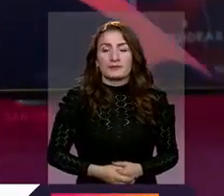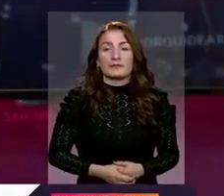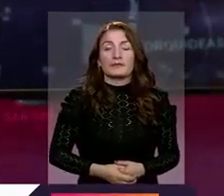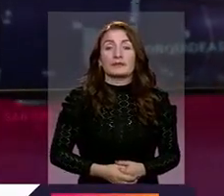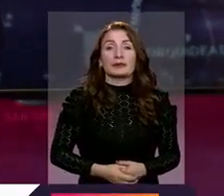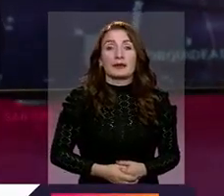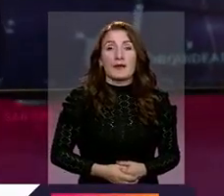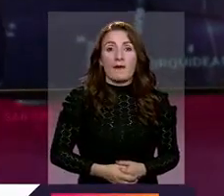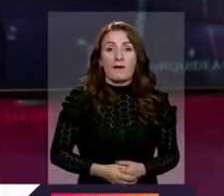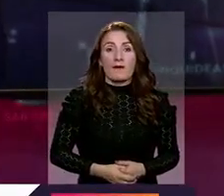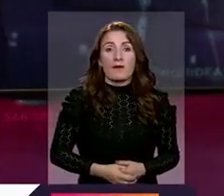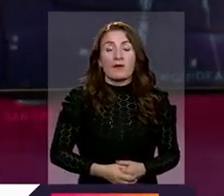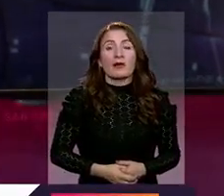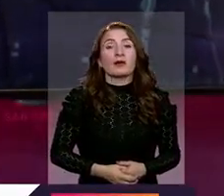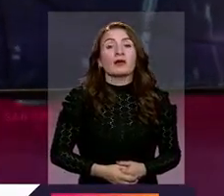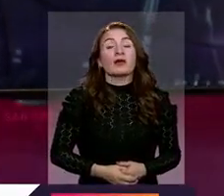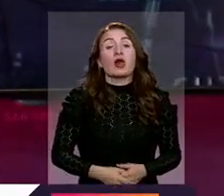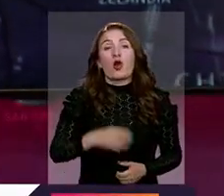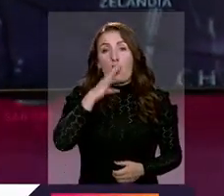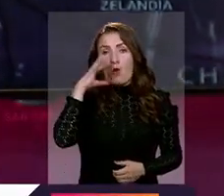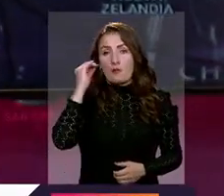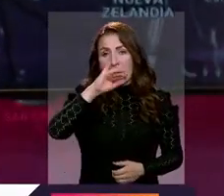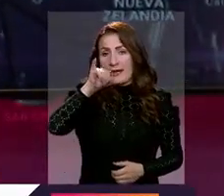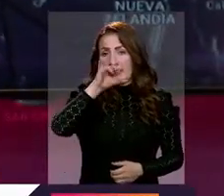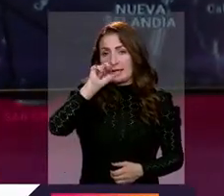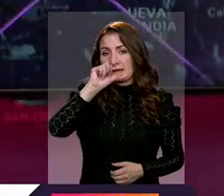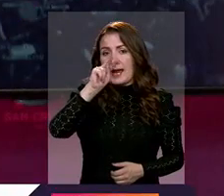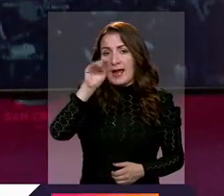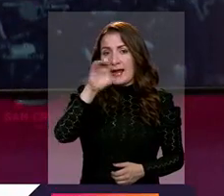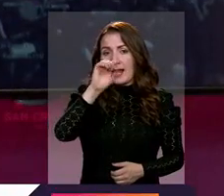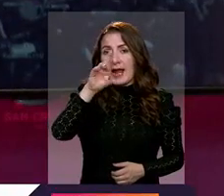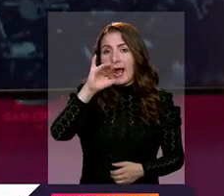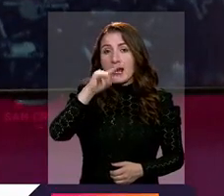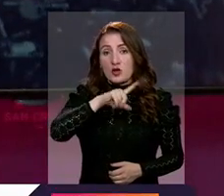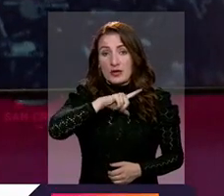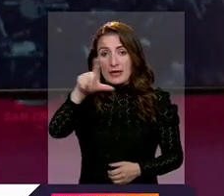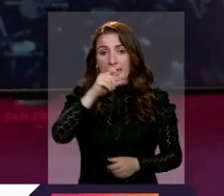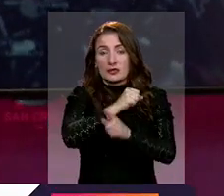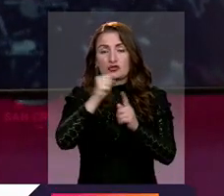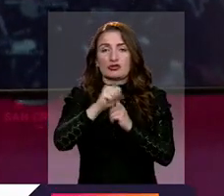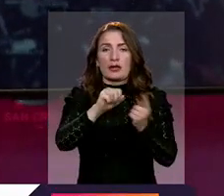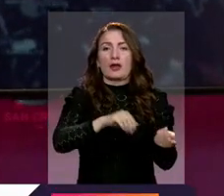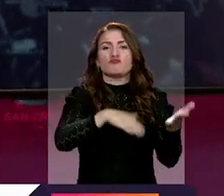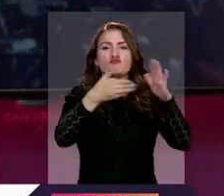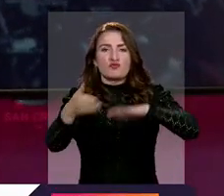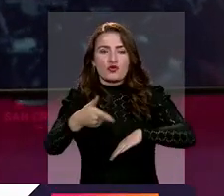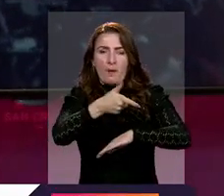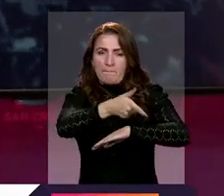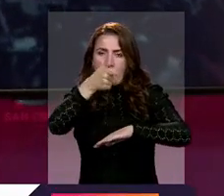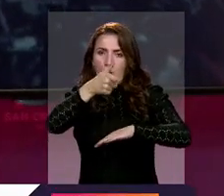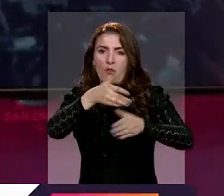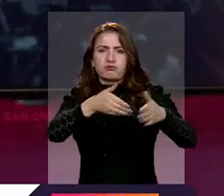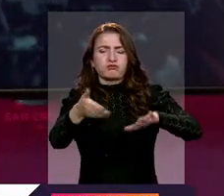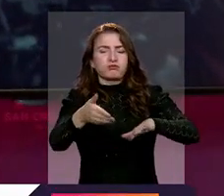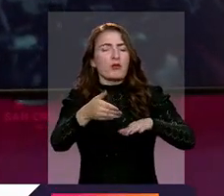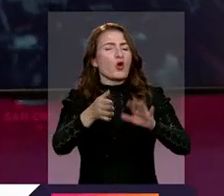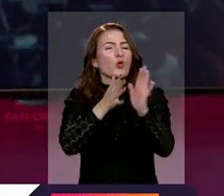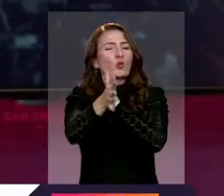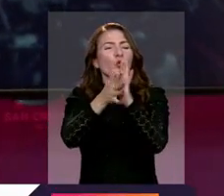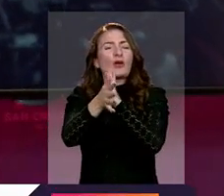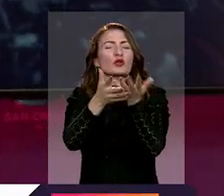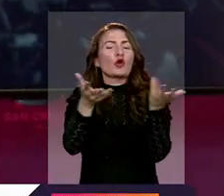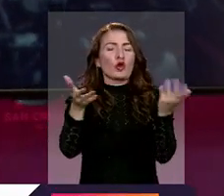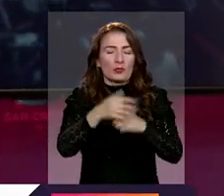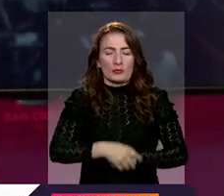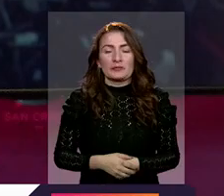En las últimas horas fue asesinado el líder social Giancarlo Rodríguez Díaz, quien era presidente de la Acción Comunal de la Vereda Las Águilas. Ampliación de esta y